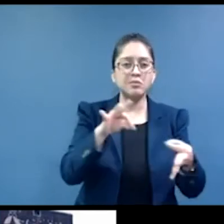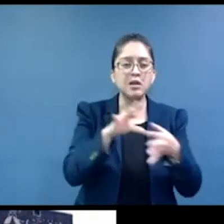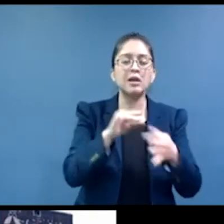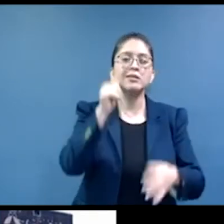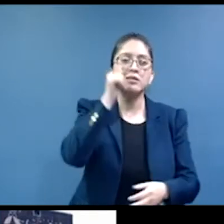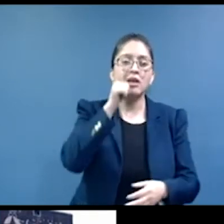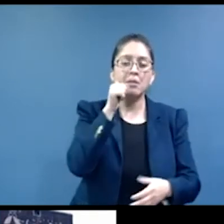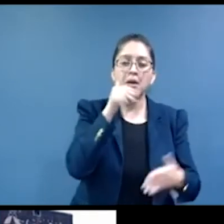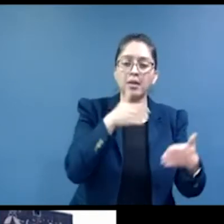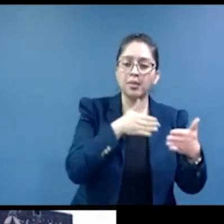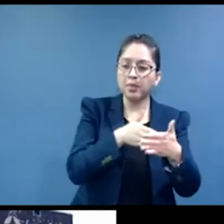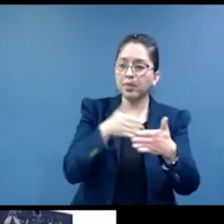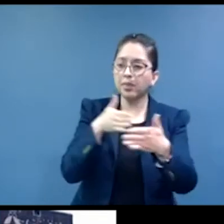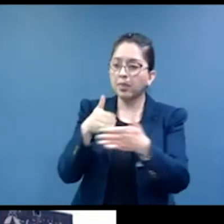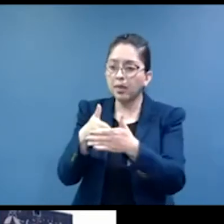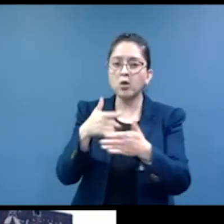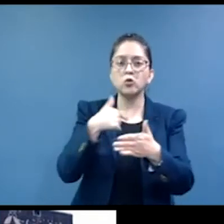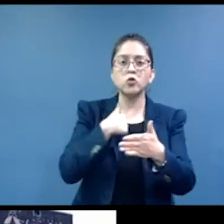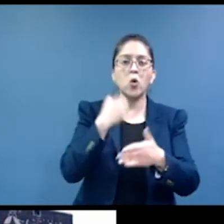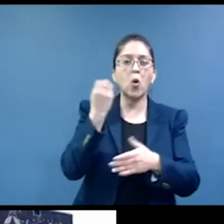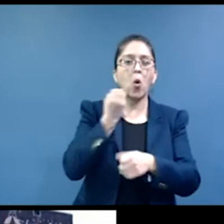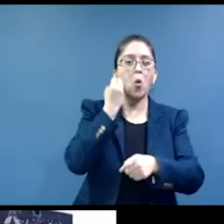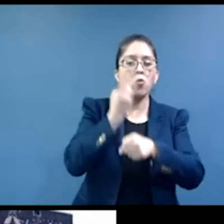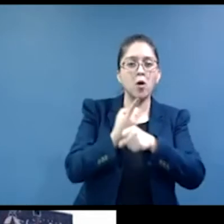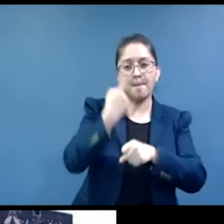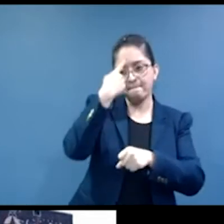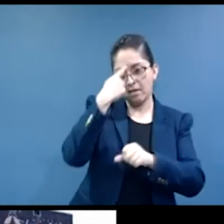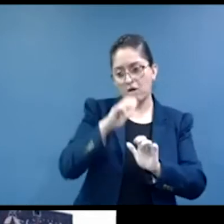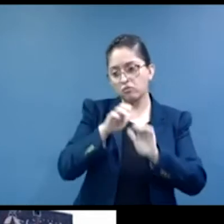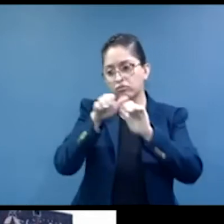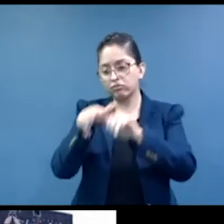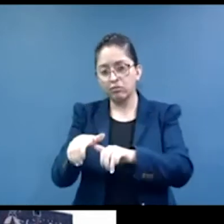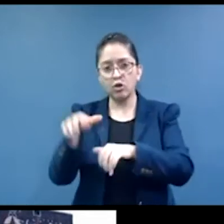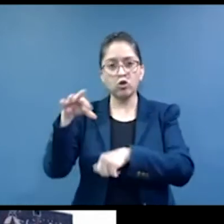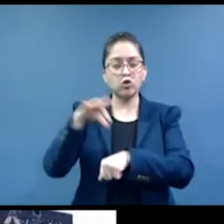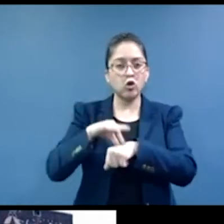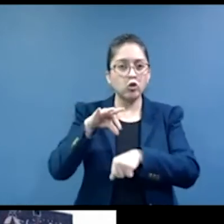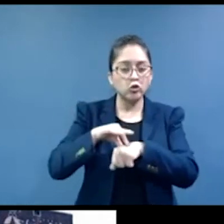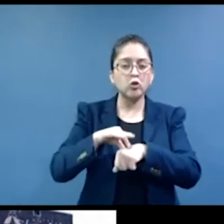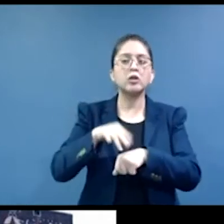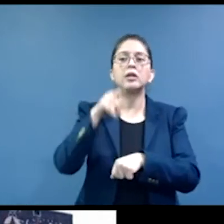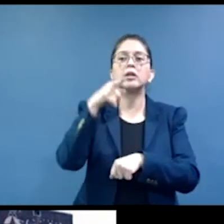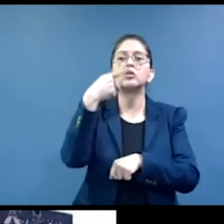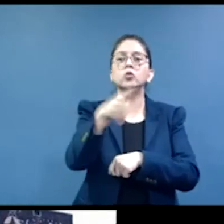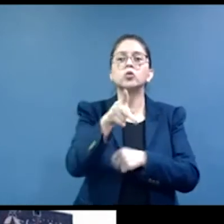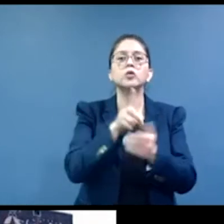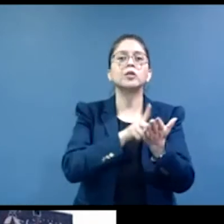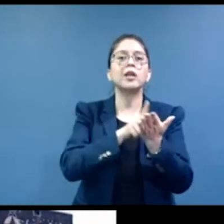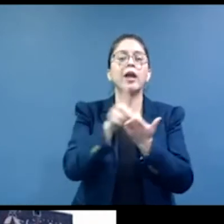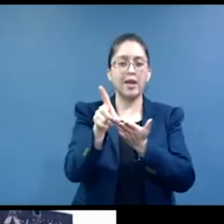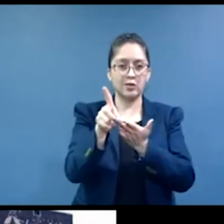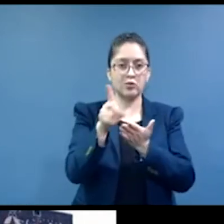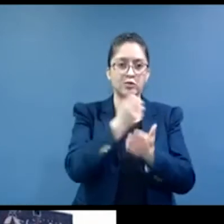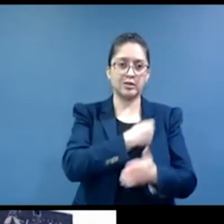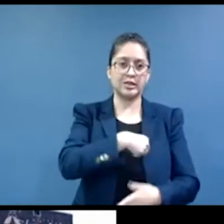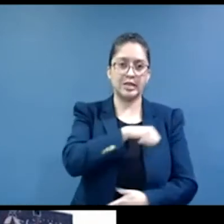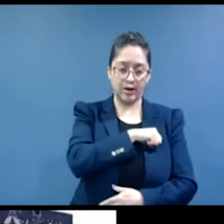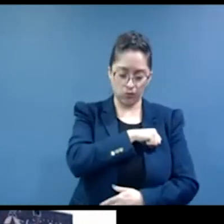la provisión de servicios públicos, de técnicas de reproducción asistida en servicios públicos, y un caso